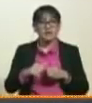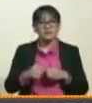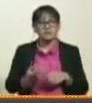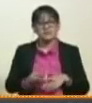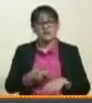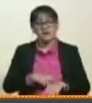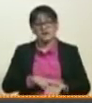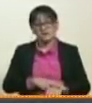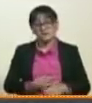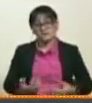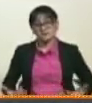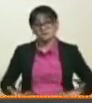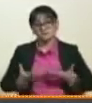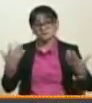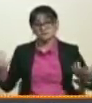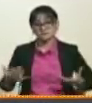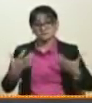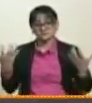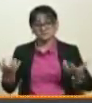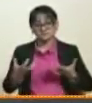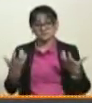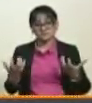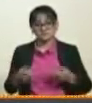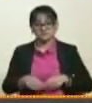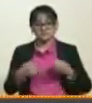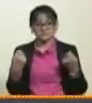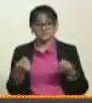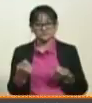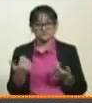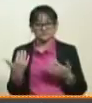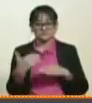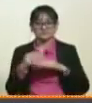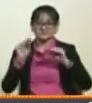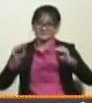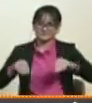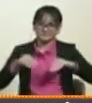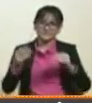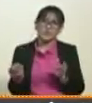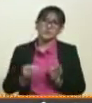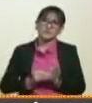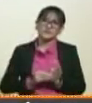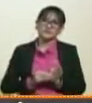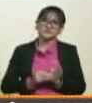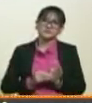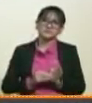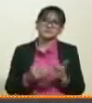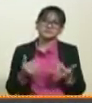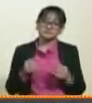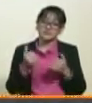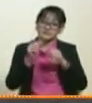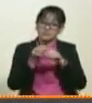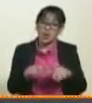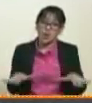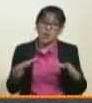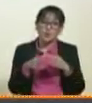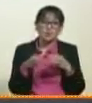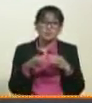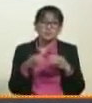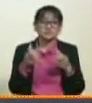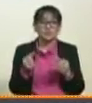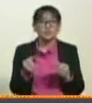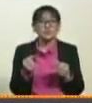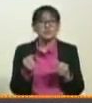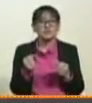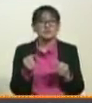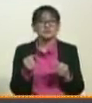y de las ciudades más destrozadas están haciendo normalmente el llamado de sahuaripa bueno nosotros estamos desplegando otro organismo de seguridad y hasta la